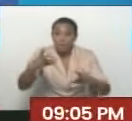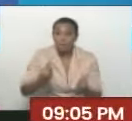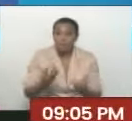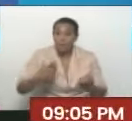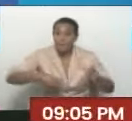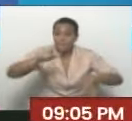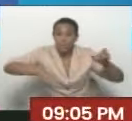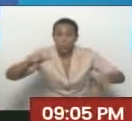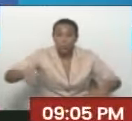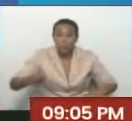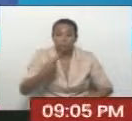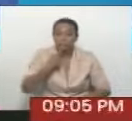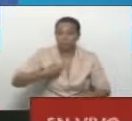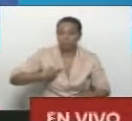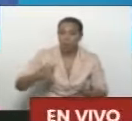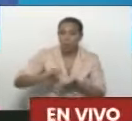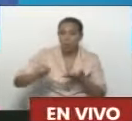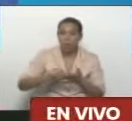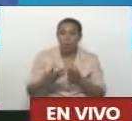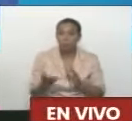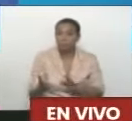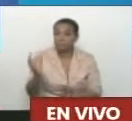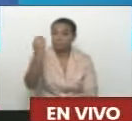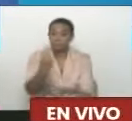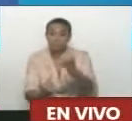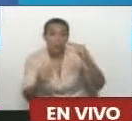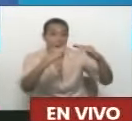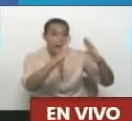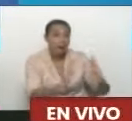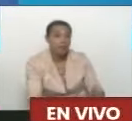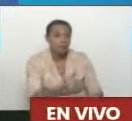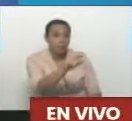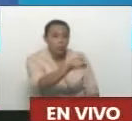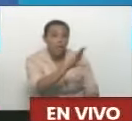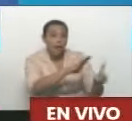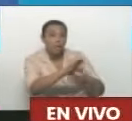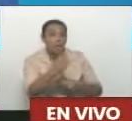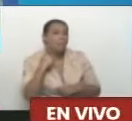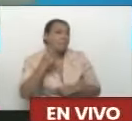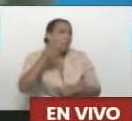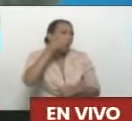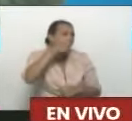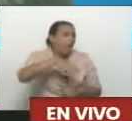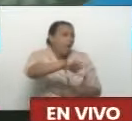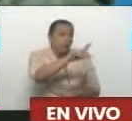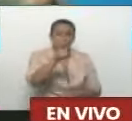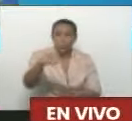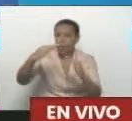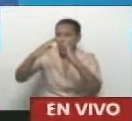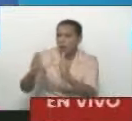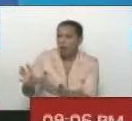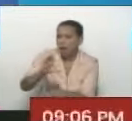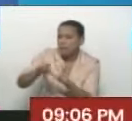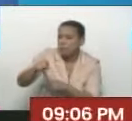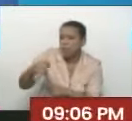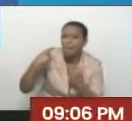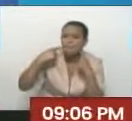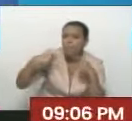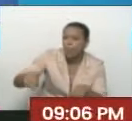tomaron nota y me dijeron, podemos recuperar rápidamente la Casa de la Cultura del pueblo tal, la Casa de la Cultura del pueblo